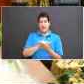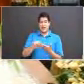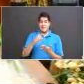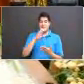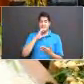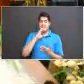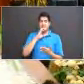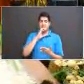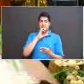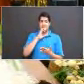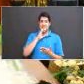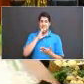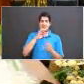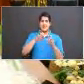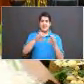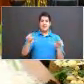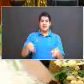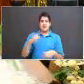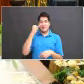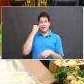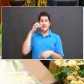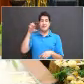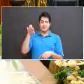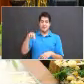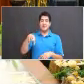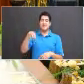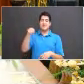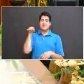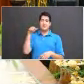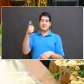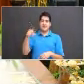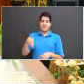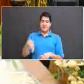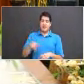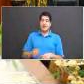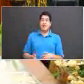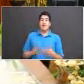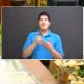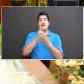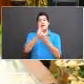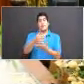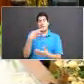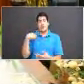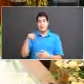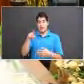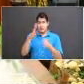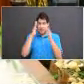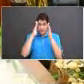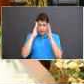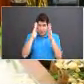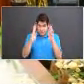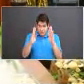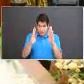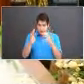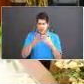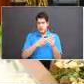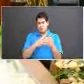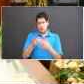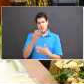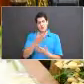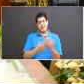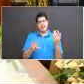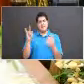Ibsan, que es padre de un objetivo, le va a ayudar para que no pierda el norte, aunque le toque ir a la